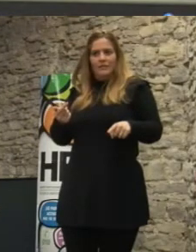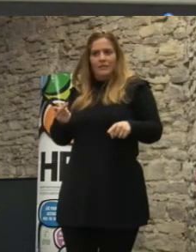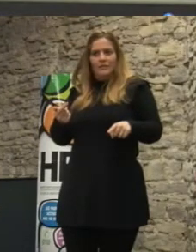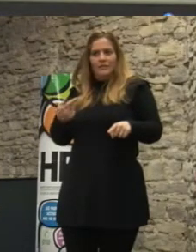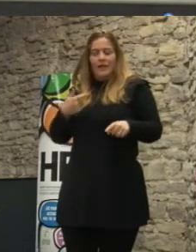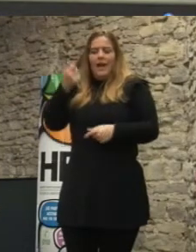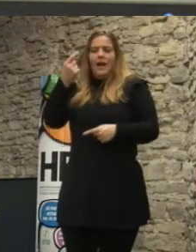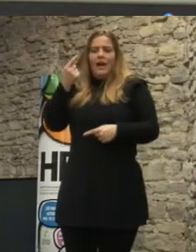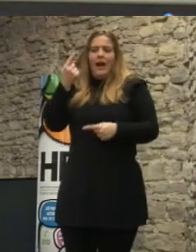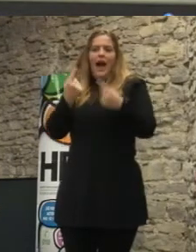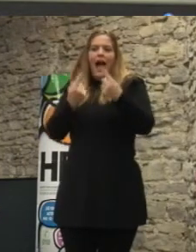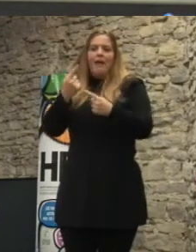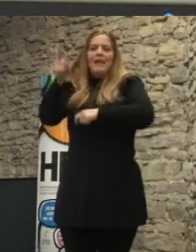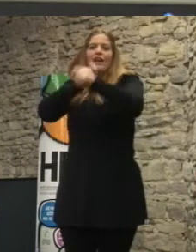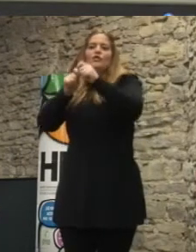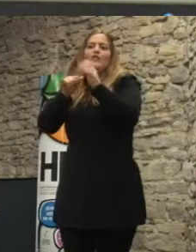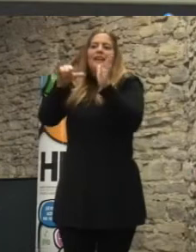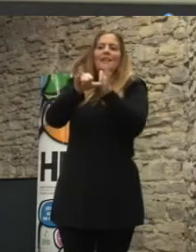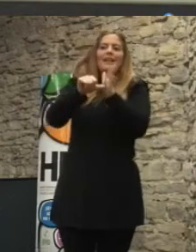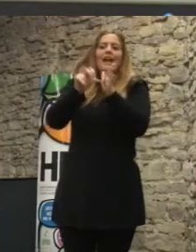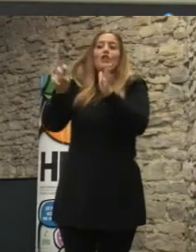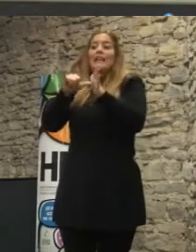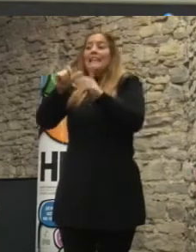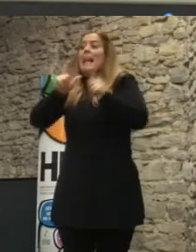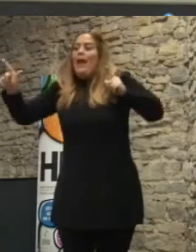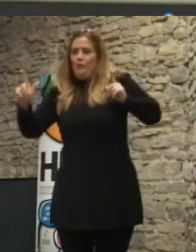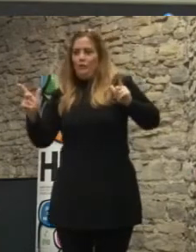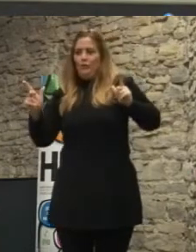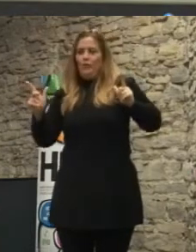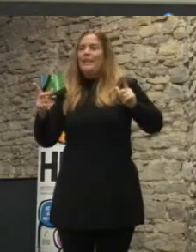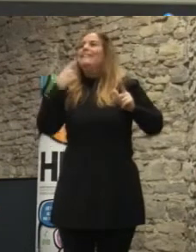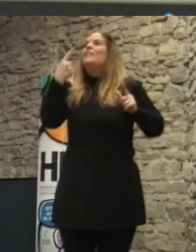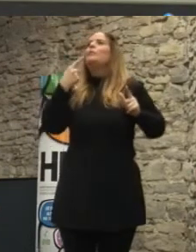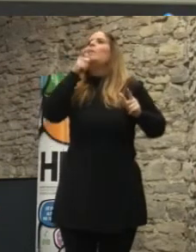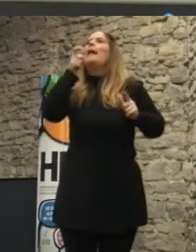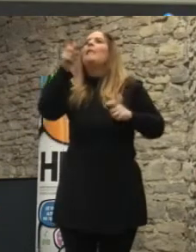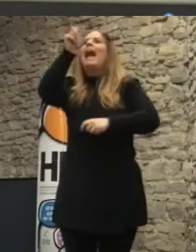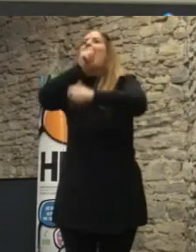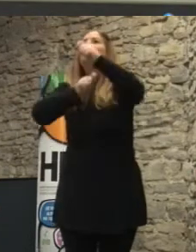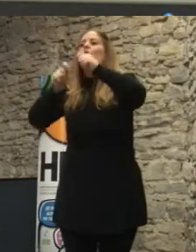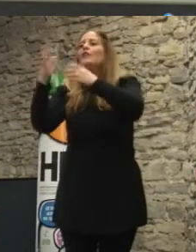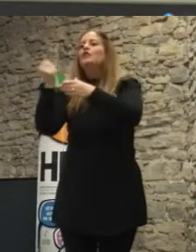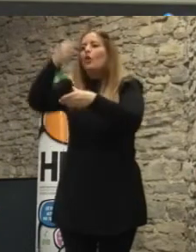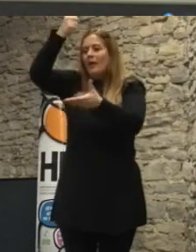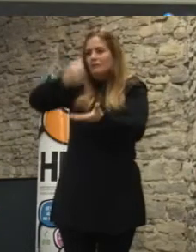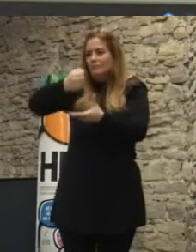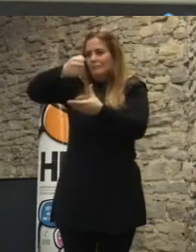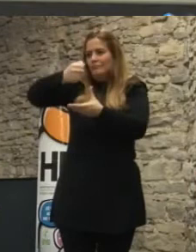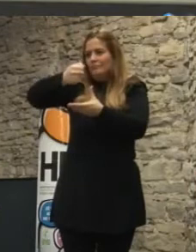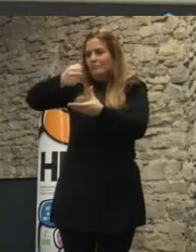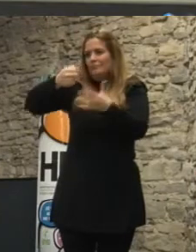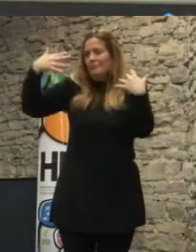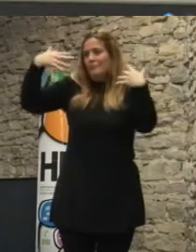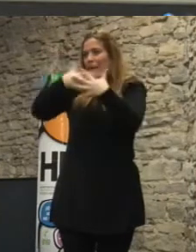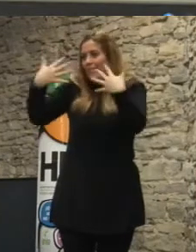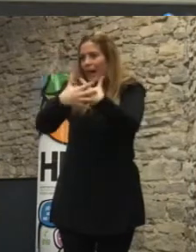lejos, ¿no? De que hablamos de asociaciones y estamos en un mismo saco, pero realmente es muy, ¿no? Es totalmente dispar, ¿no? De